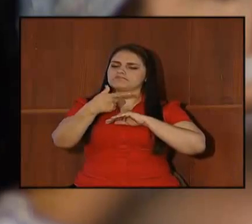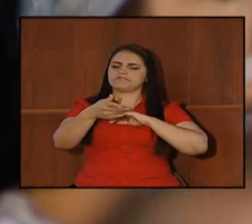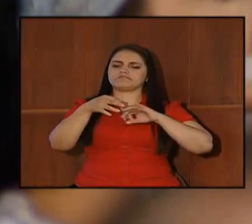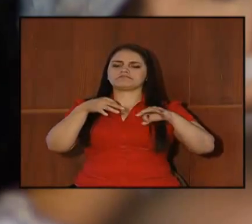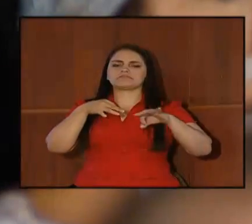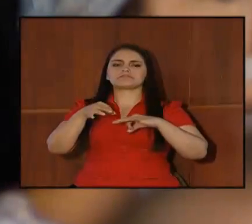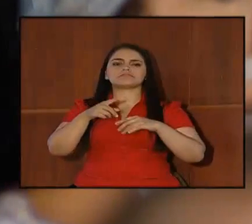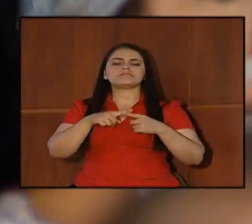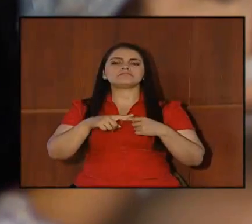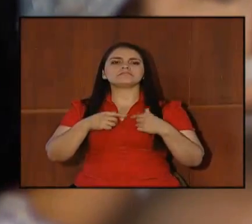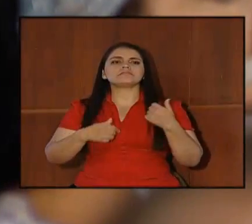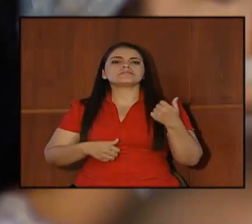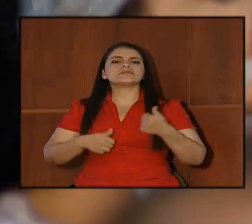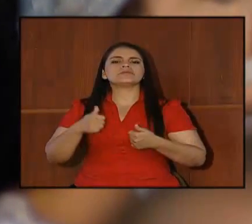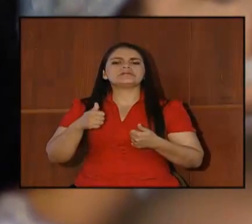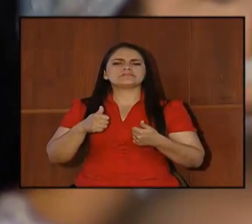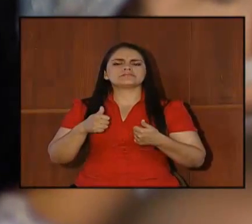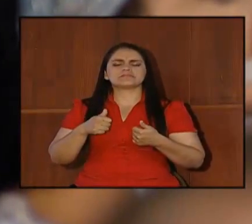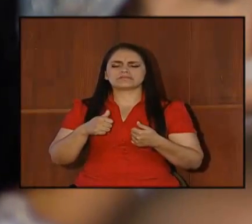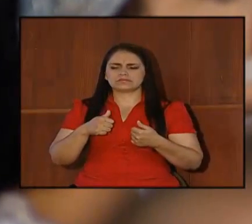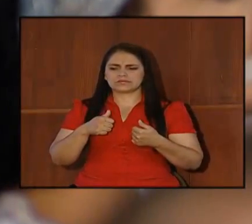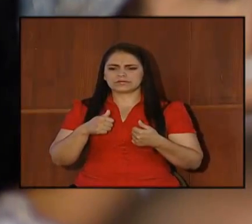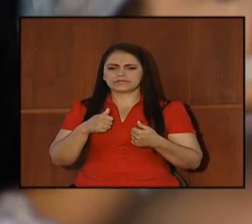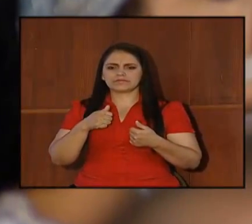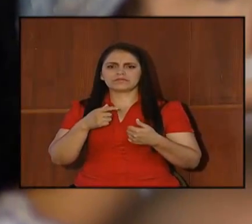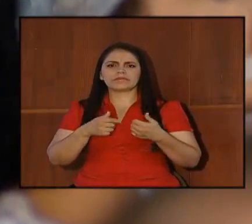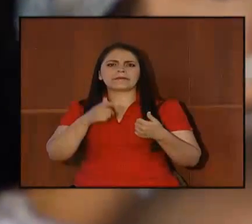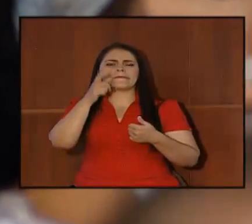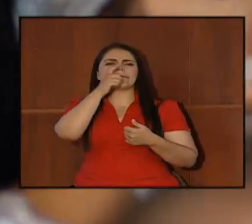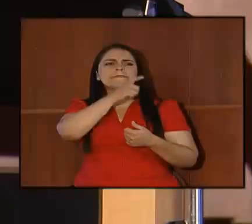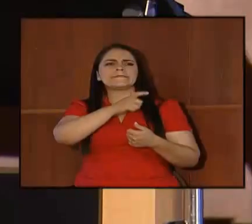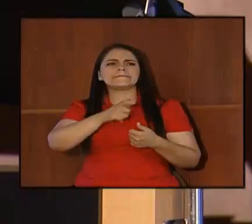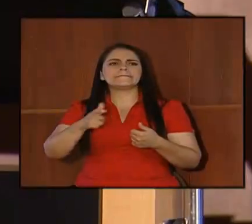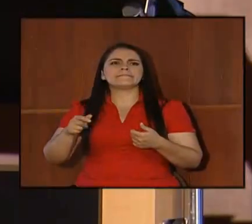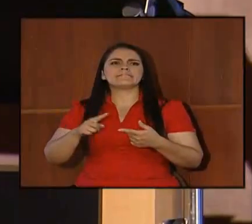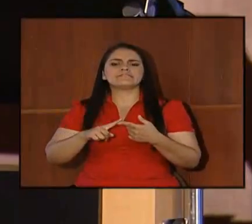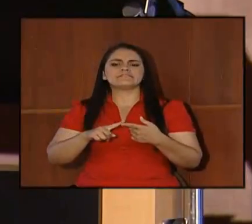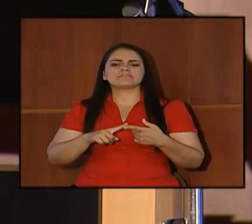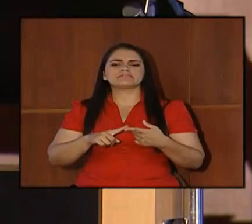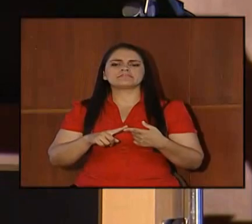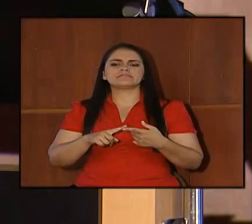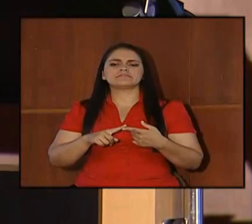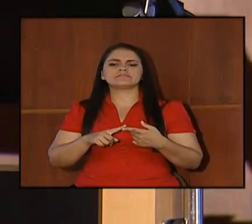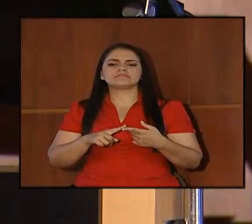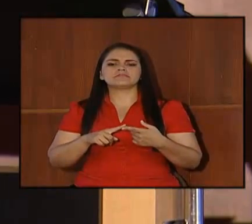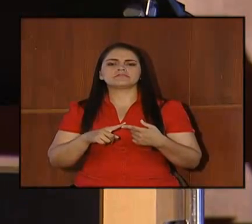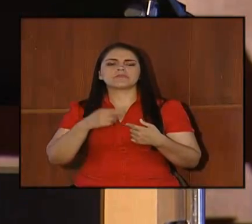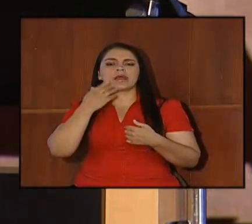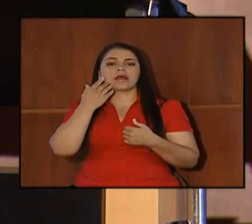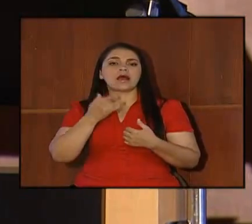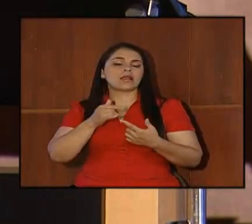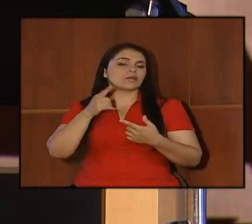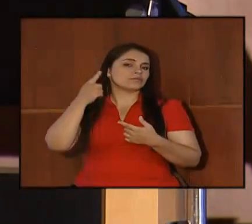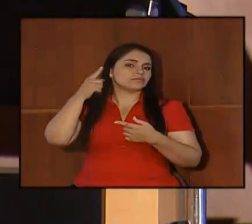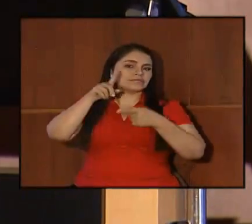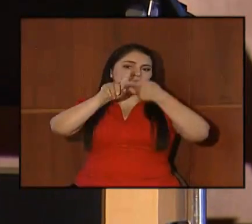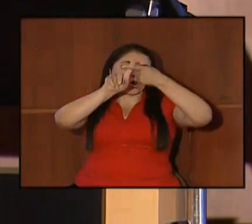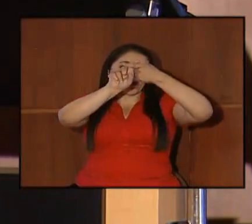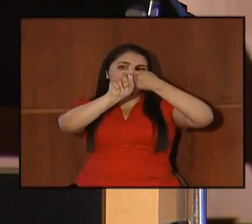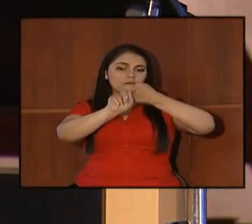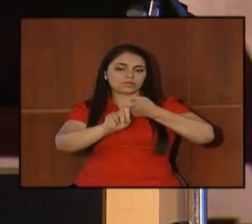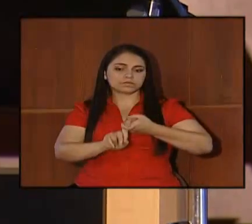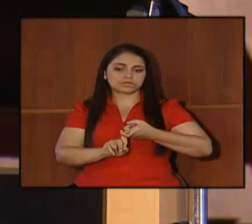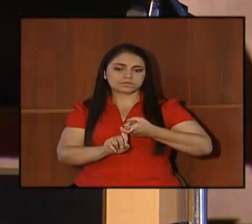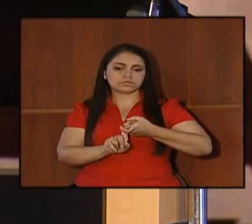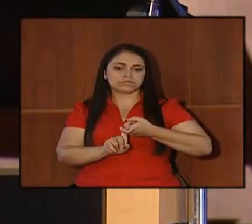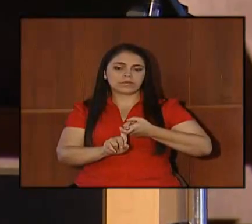un trauma raquimedular son las personas que después de que se les dañó una parte de la médula espinal no